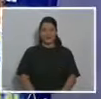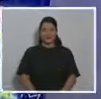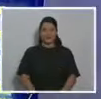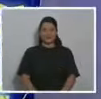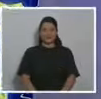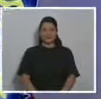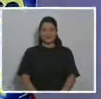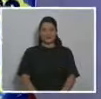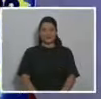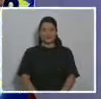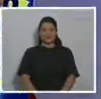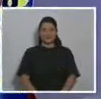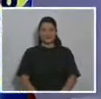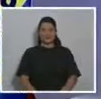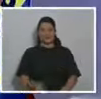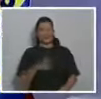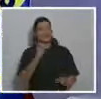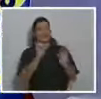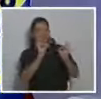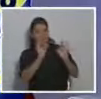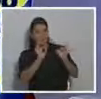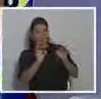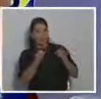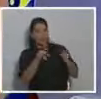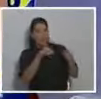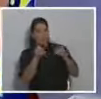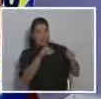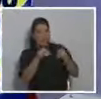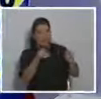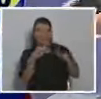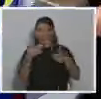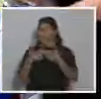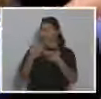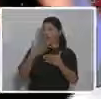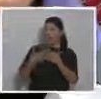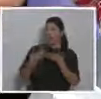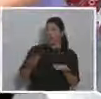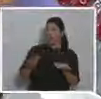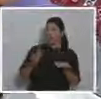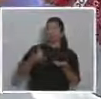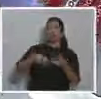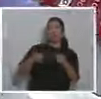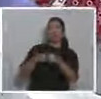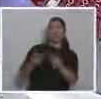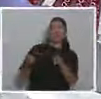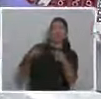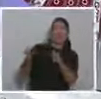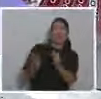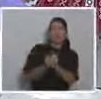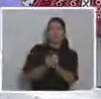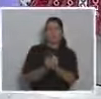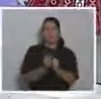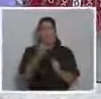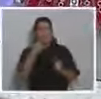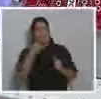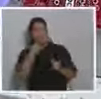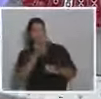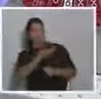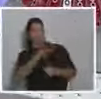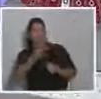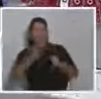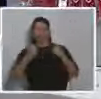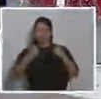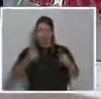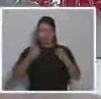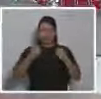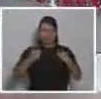eso, hágale el rodillo, el otro, rodillas. Bueno, bueno, yo aquí también lo voy a acompañar. No, eso, eso, nos agarró calentando, Meli. Porque